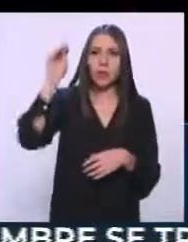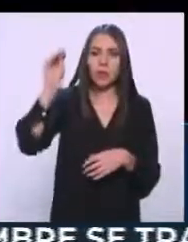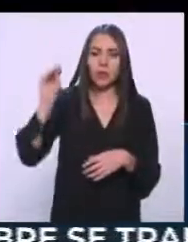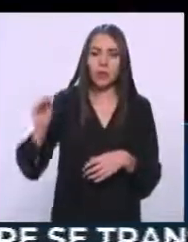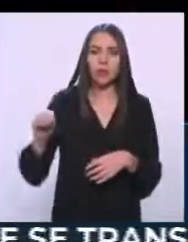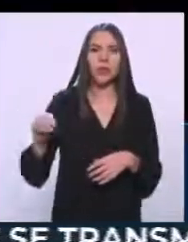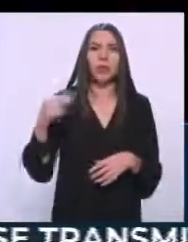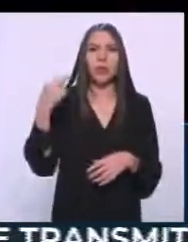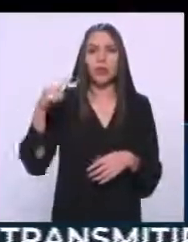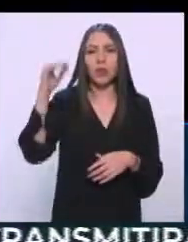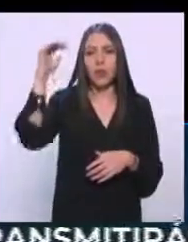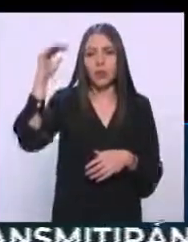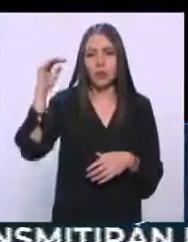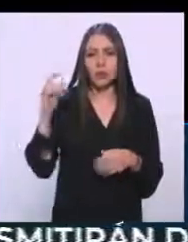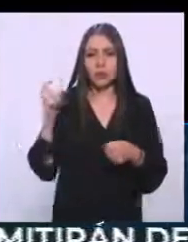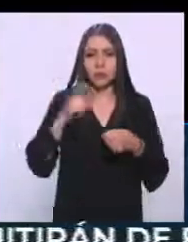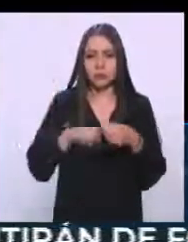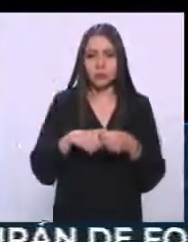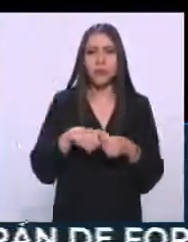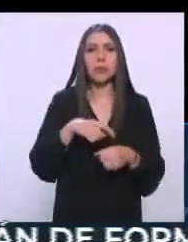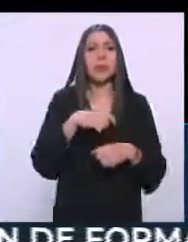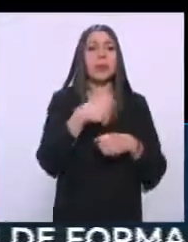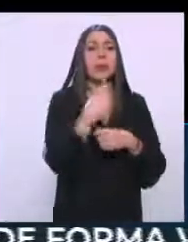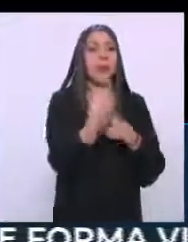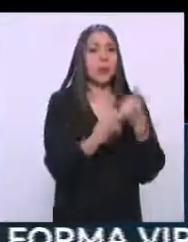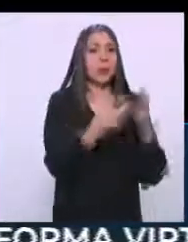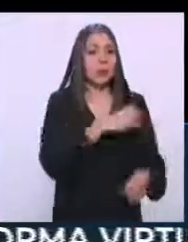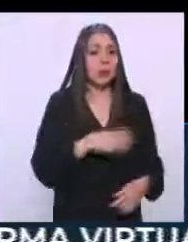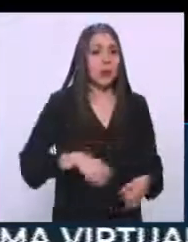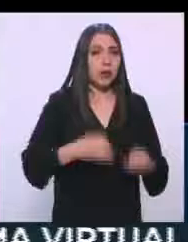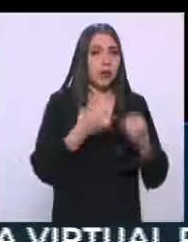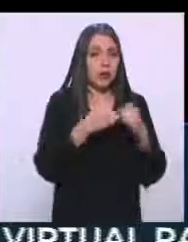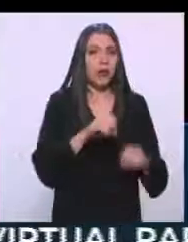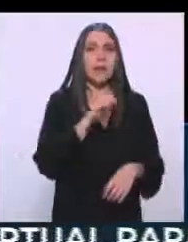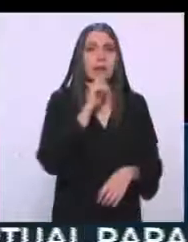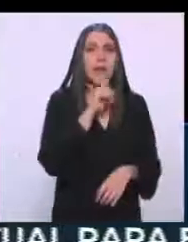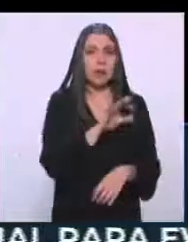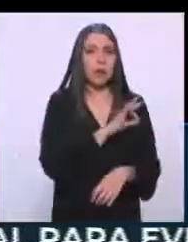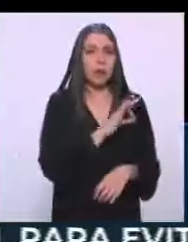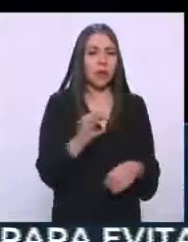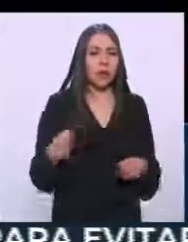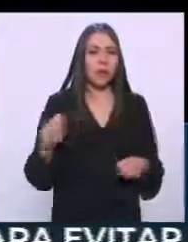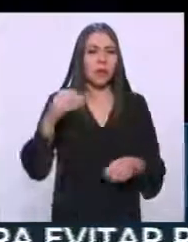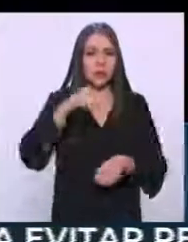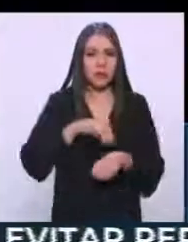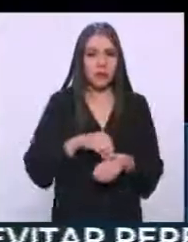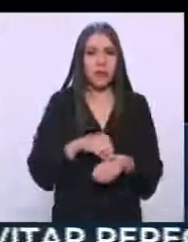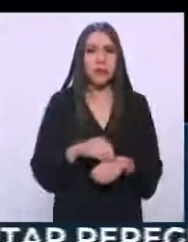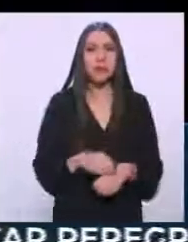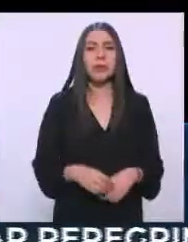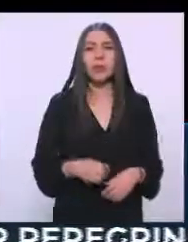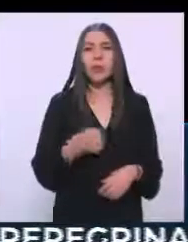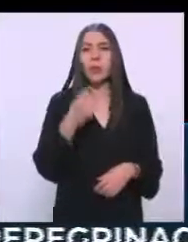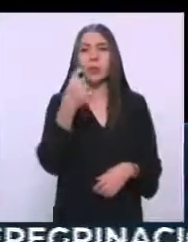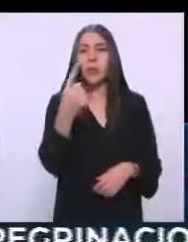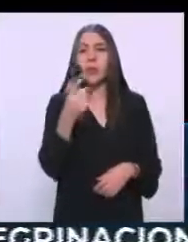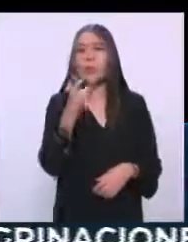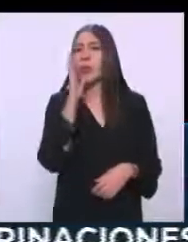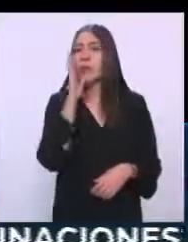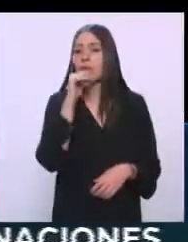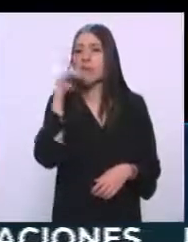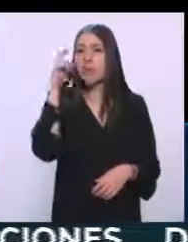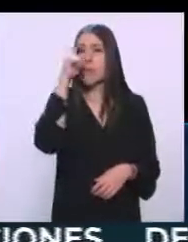institucionalmente hablando. Los independientes también tienen la posibilidad de armar listas. Y uno de los candados, cerrojos